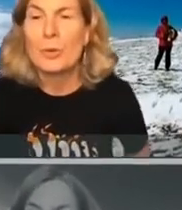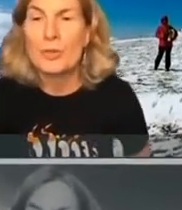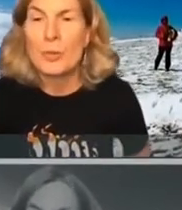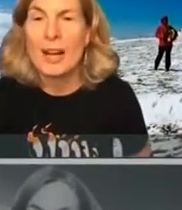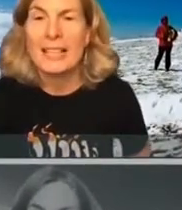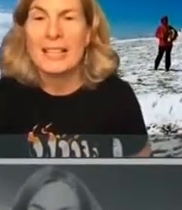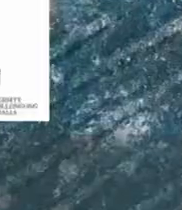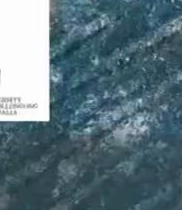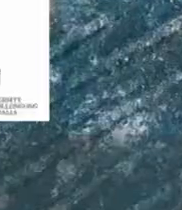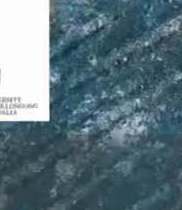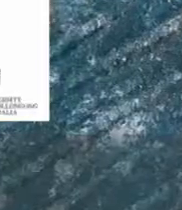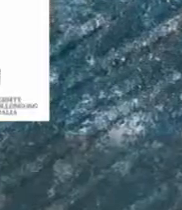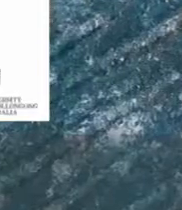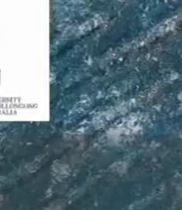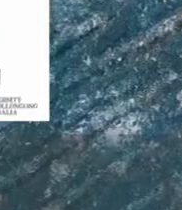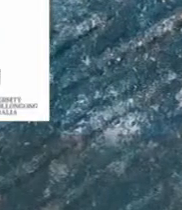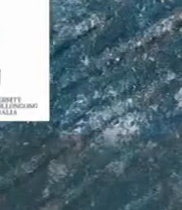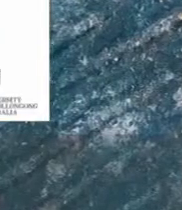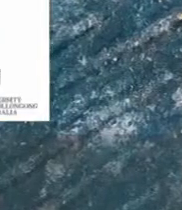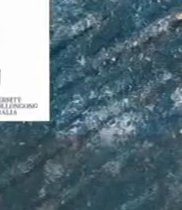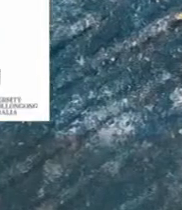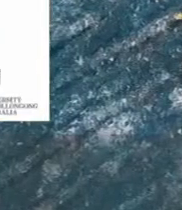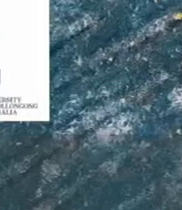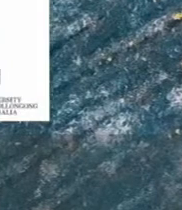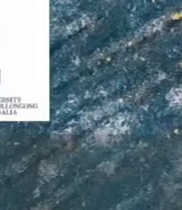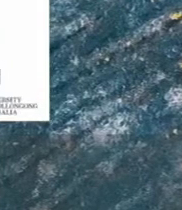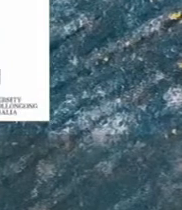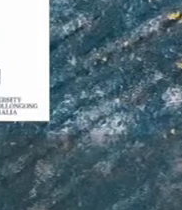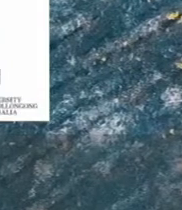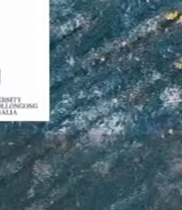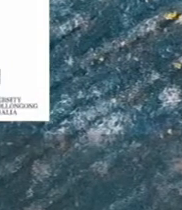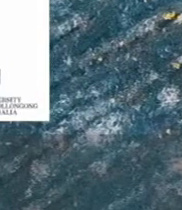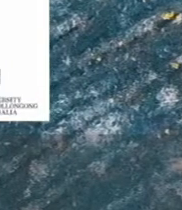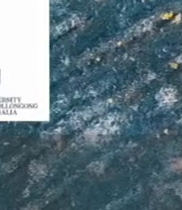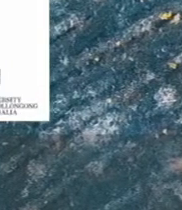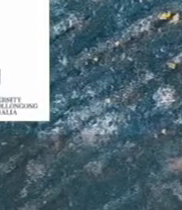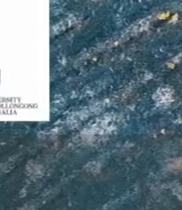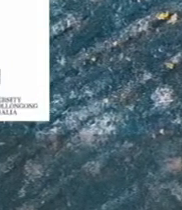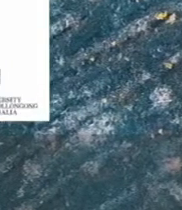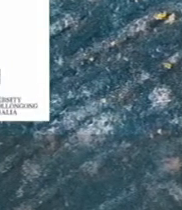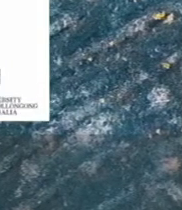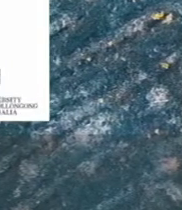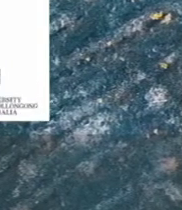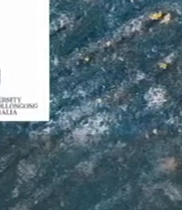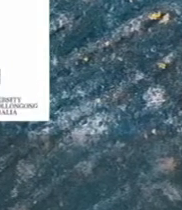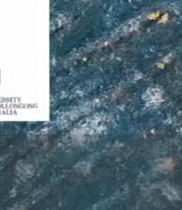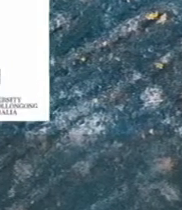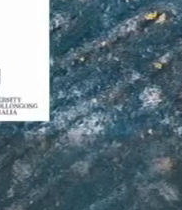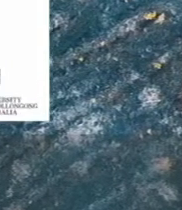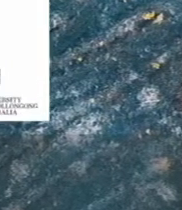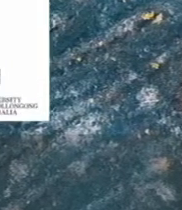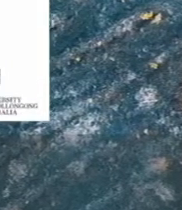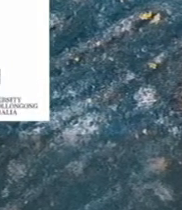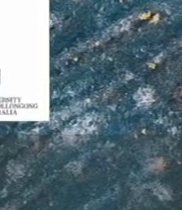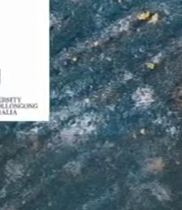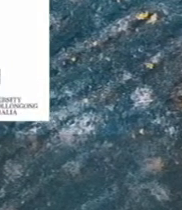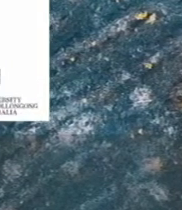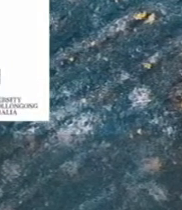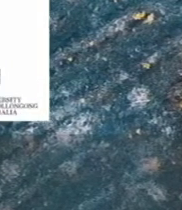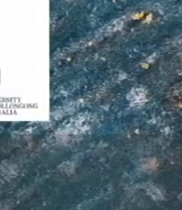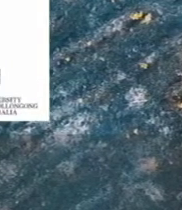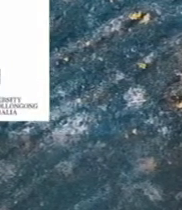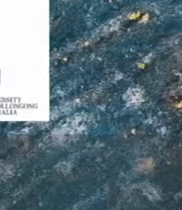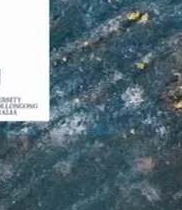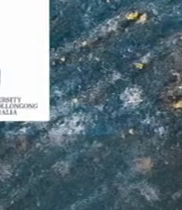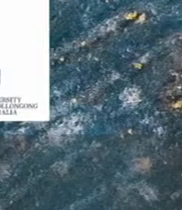muy serio el problema de lechos de musgo seco en la Antártida. En los océanos también tenemos algunas buenas noticias y algunas